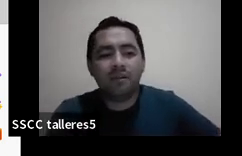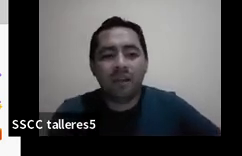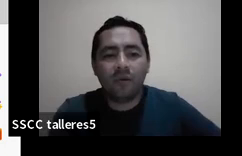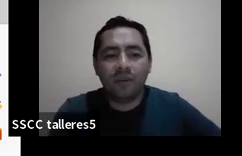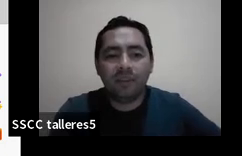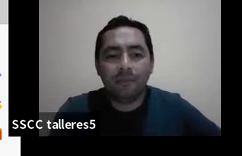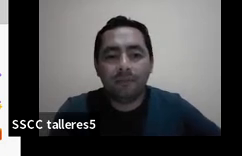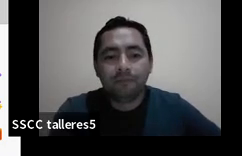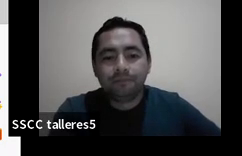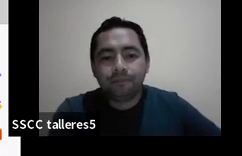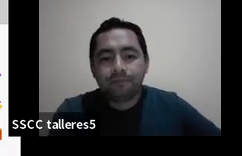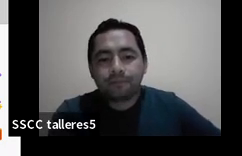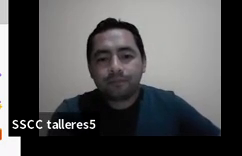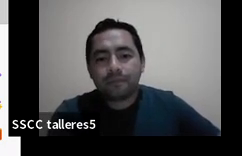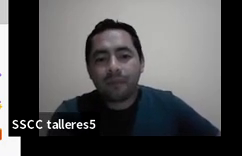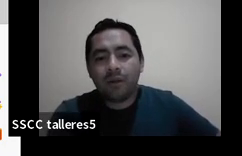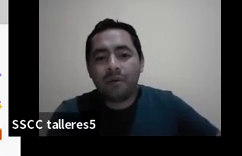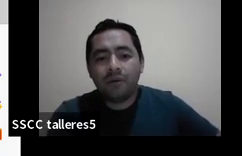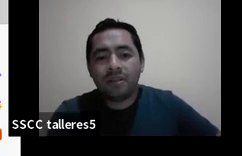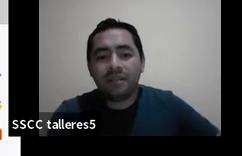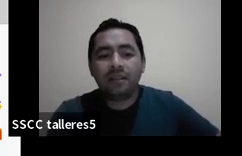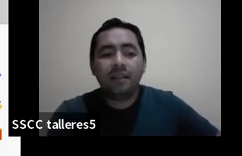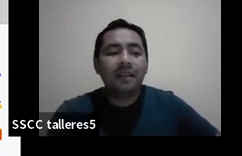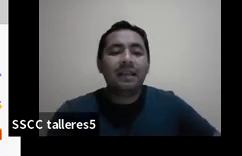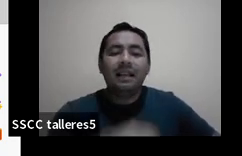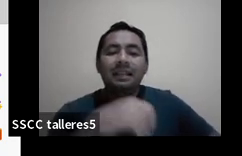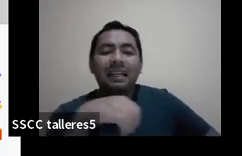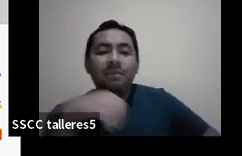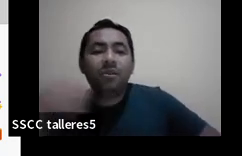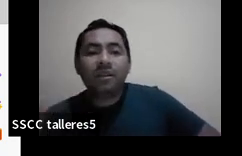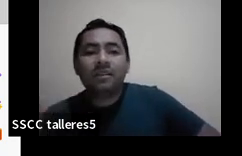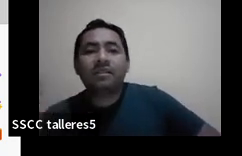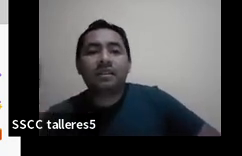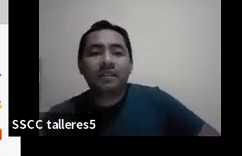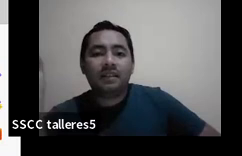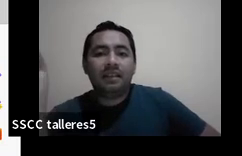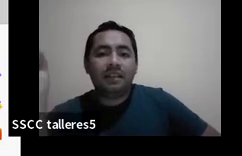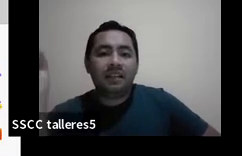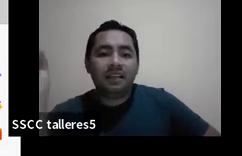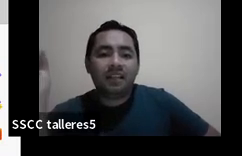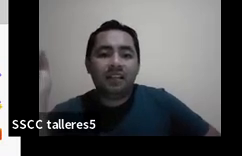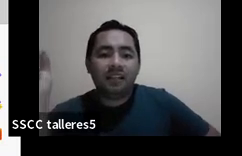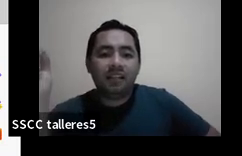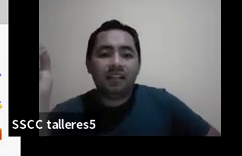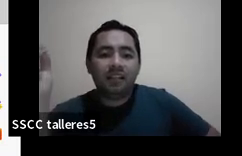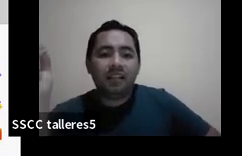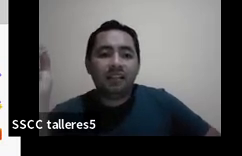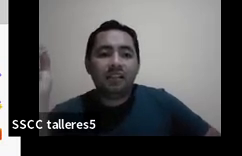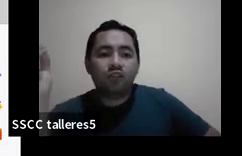también ténganlo en cuenta. Bueno, vamos con la siguiente. El término es